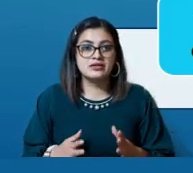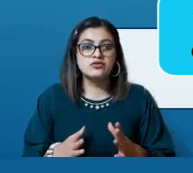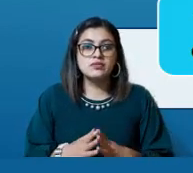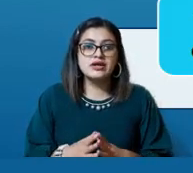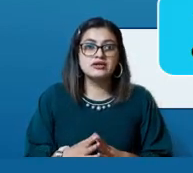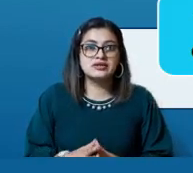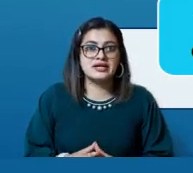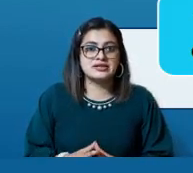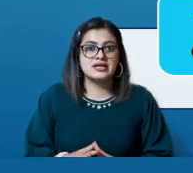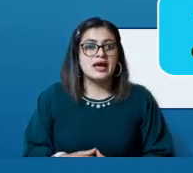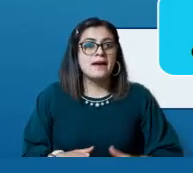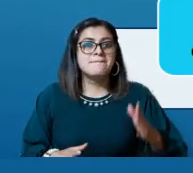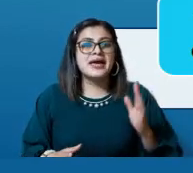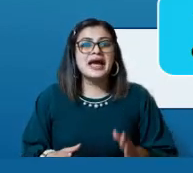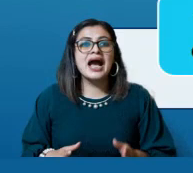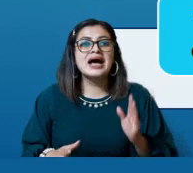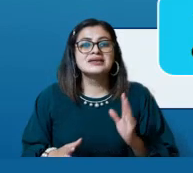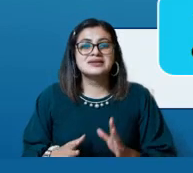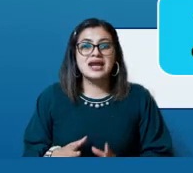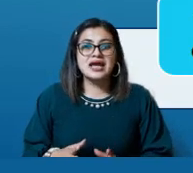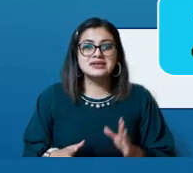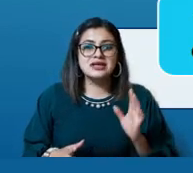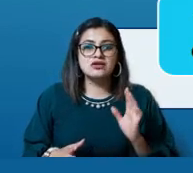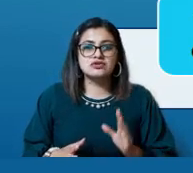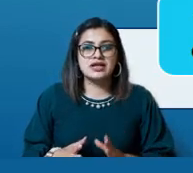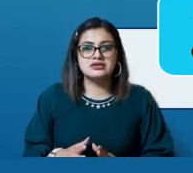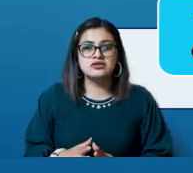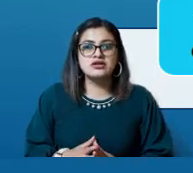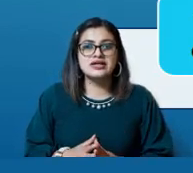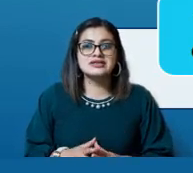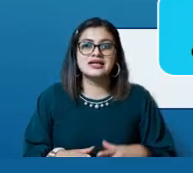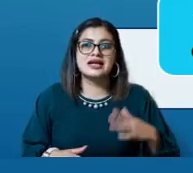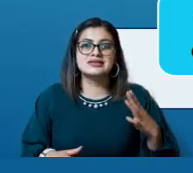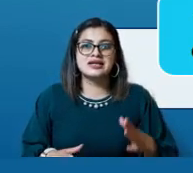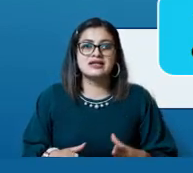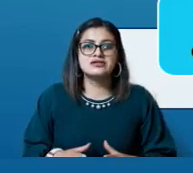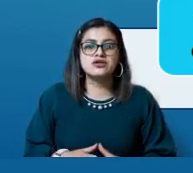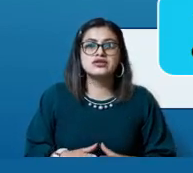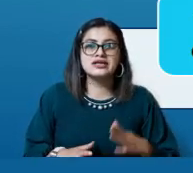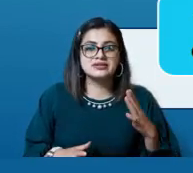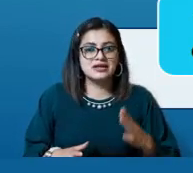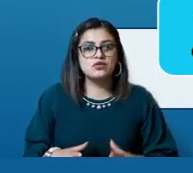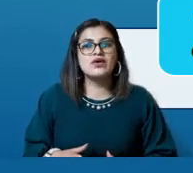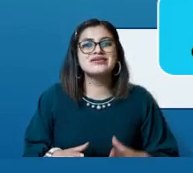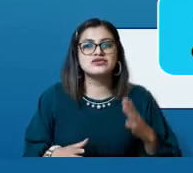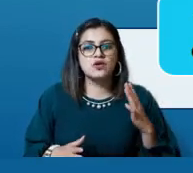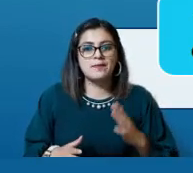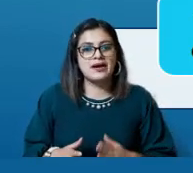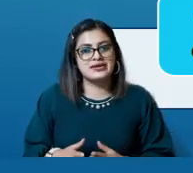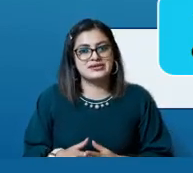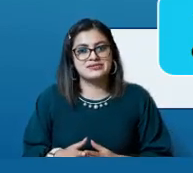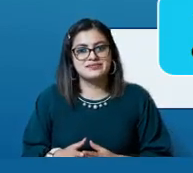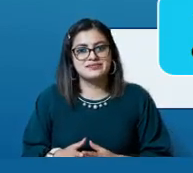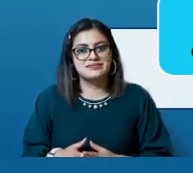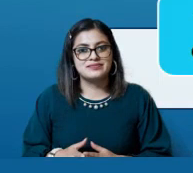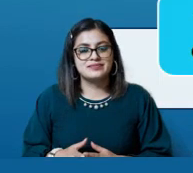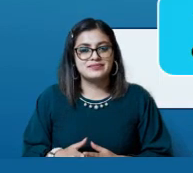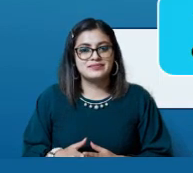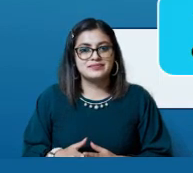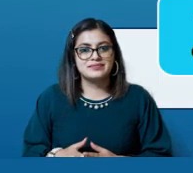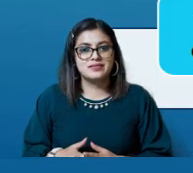Muy bien. Número 3. Pega tres ilustraciones de las tradiciones de nuestro país.